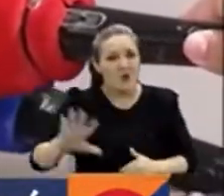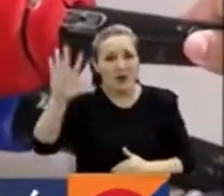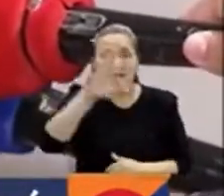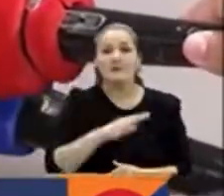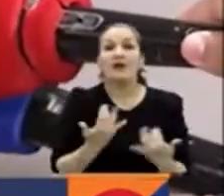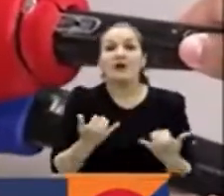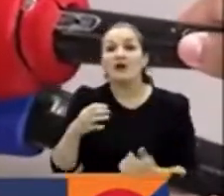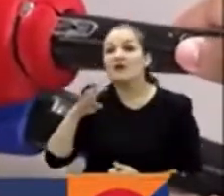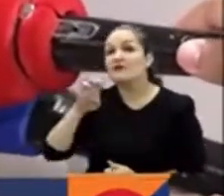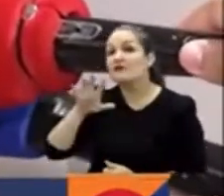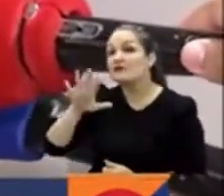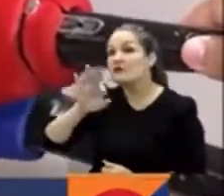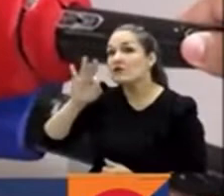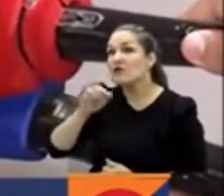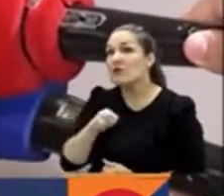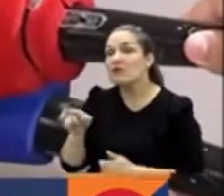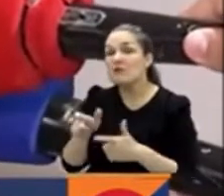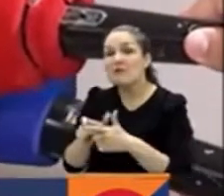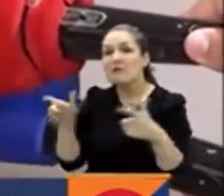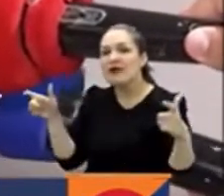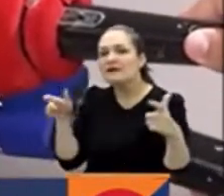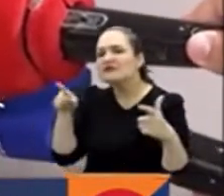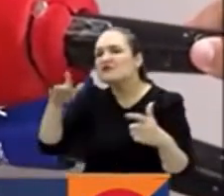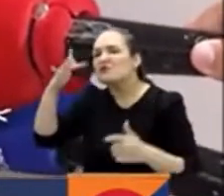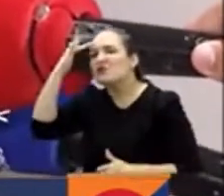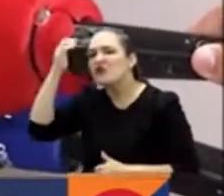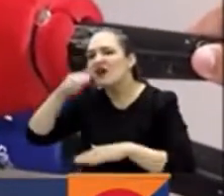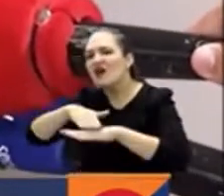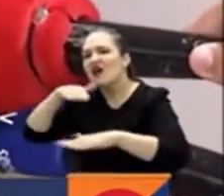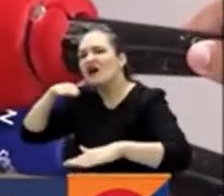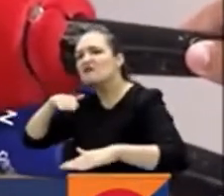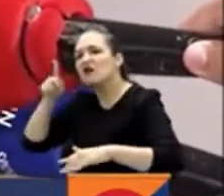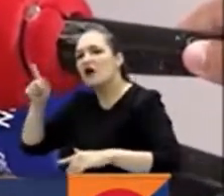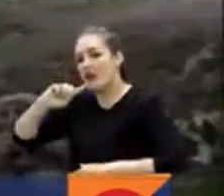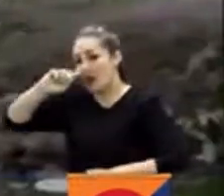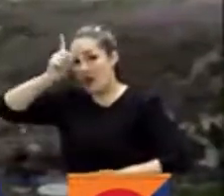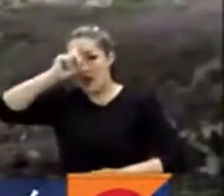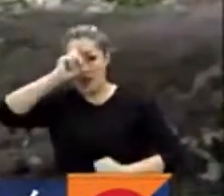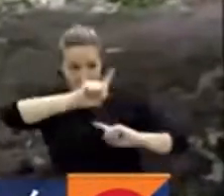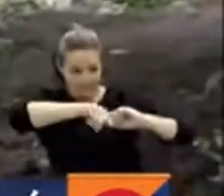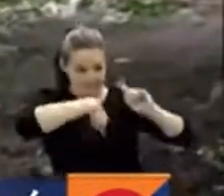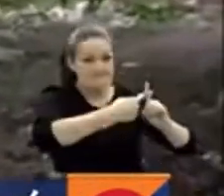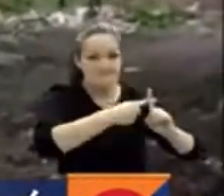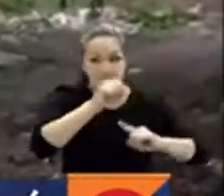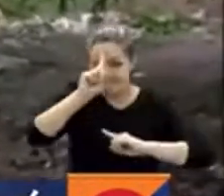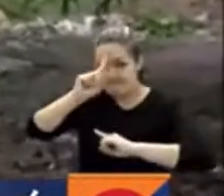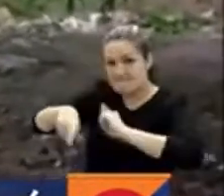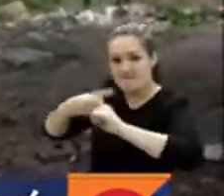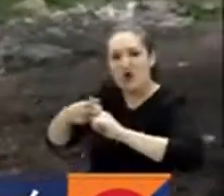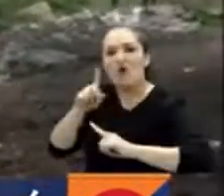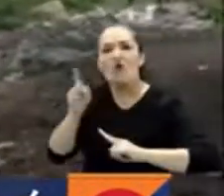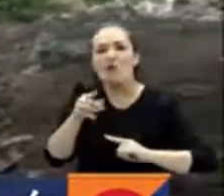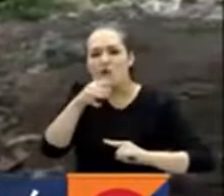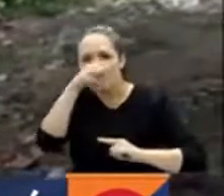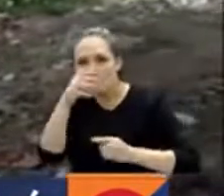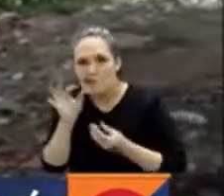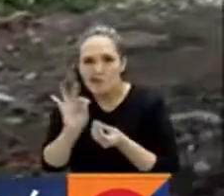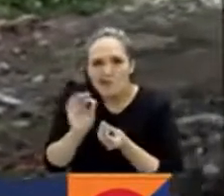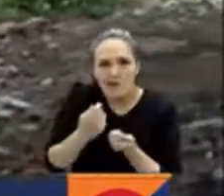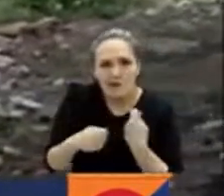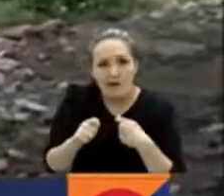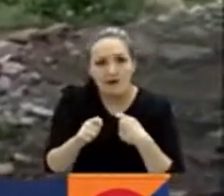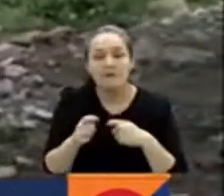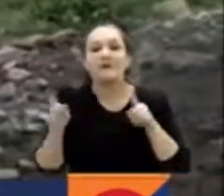casos de homicidio que están presentando son hechos ligados a ajuste de cuentas entre bandas de microtráfico. En Cartago fueron asesinadas